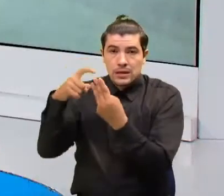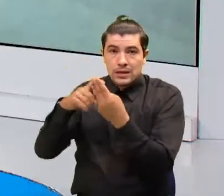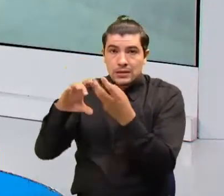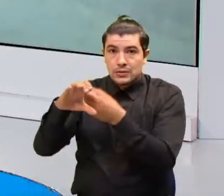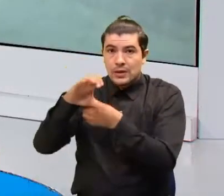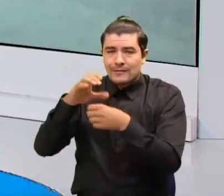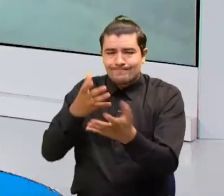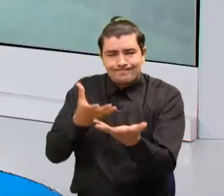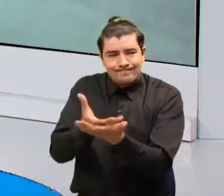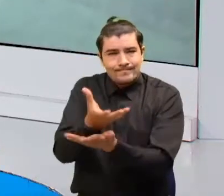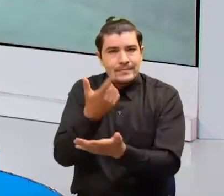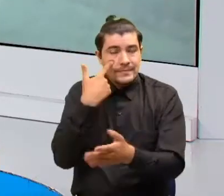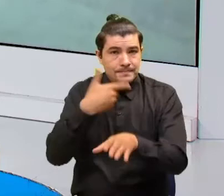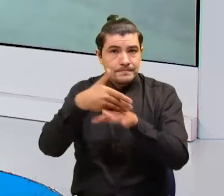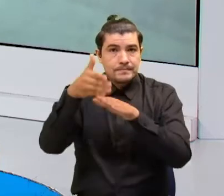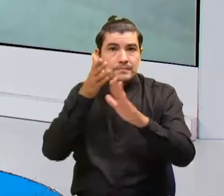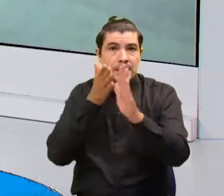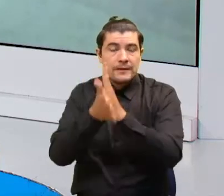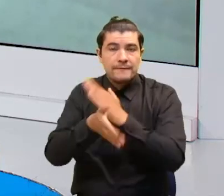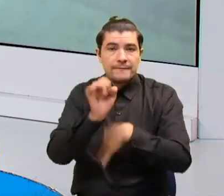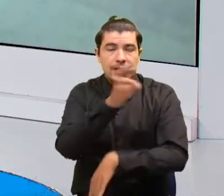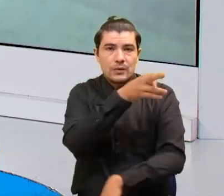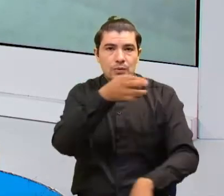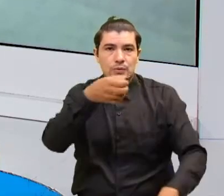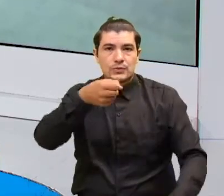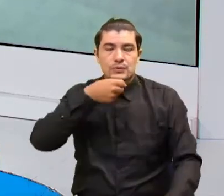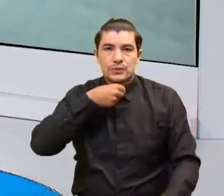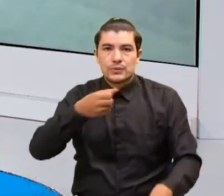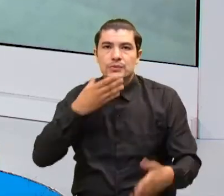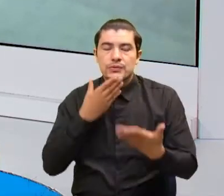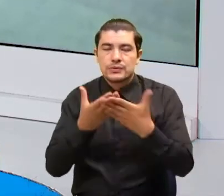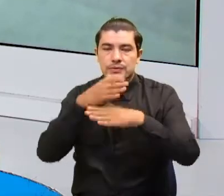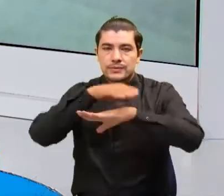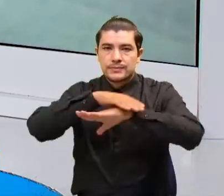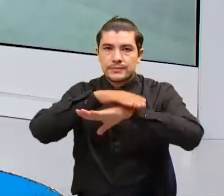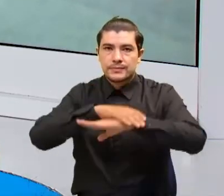esta ciudad. Desde Barranca Bermeja, para Oriente Noticias, Ángela Jaimes, estamos informando.